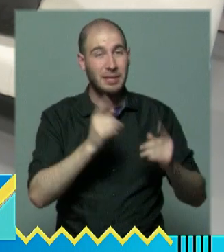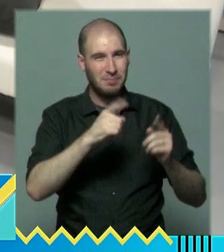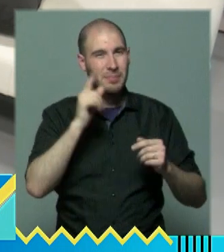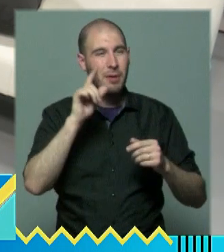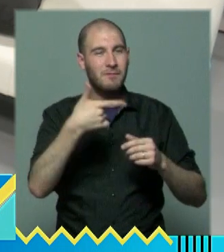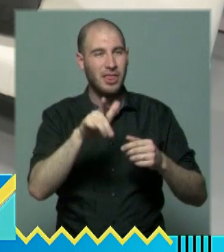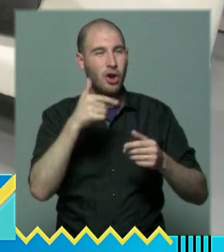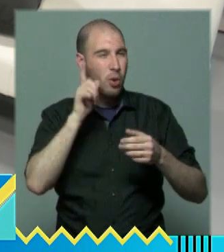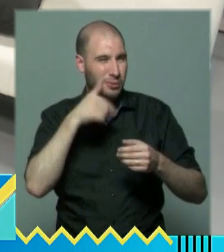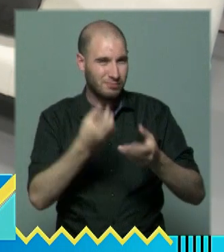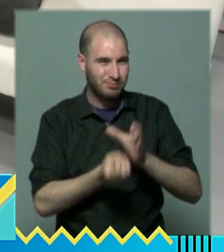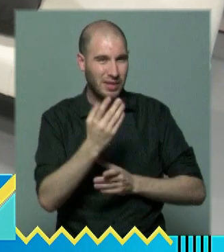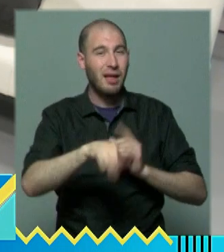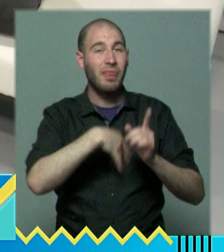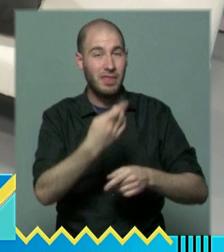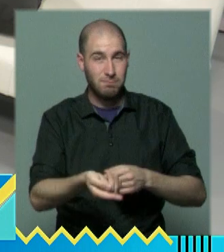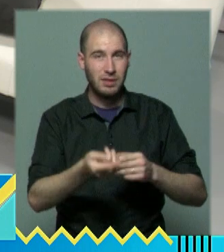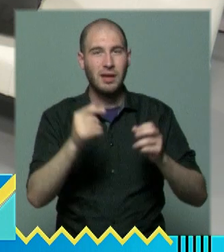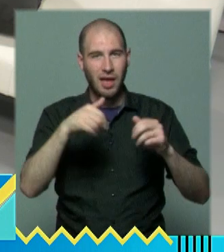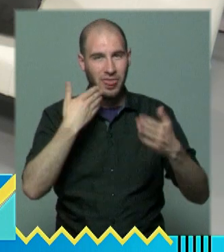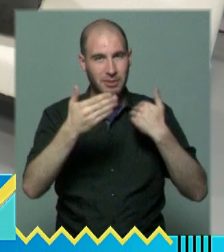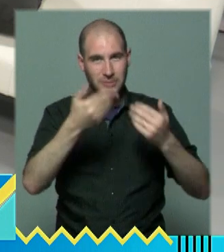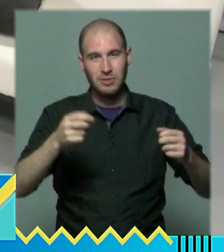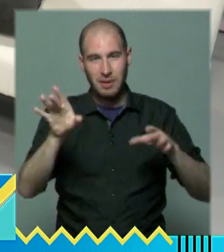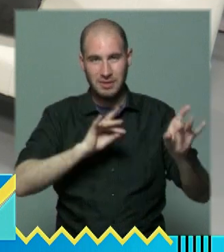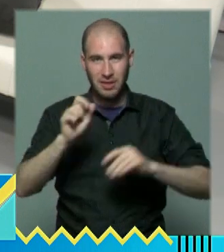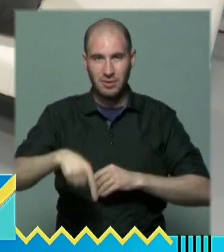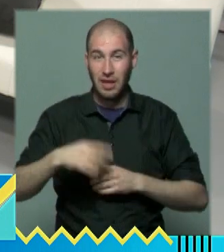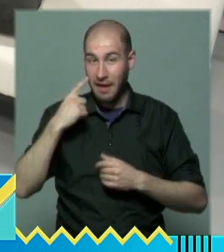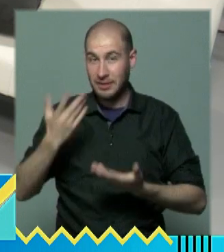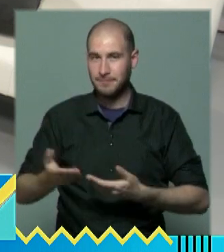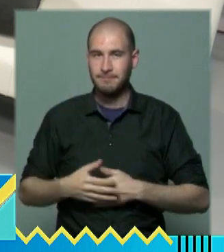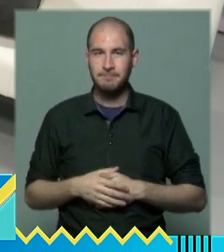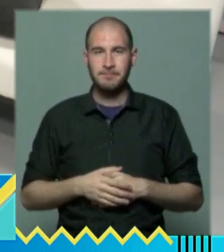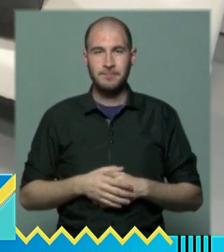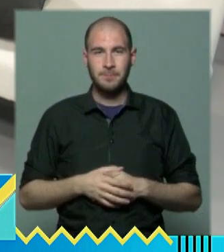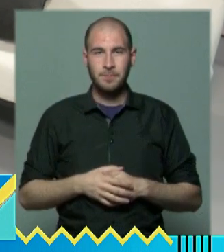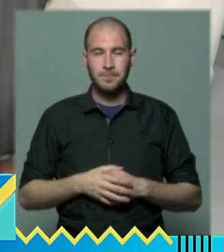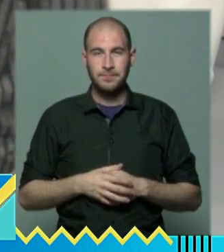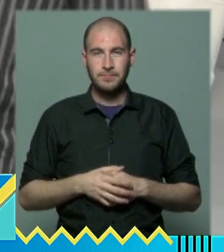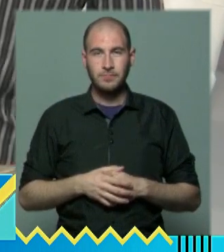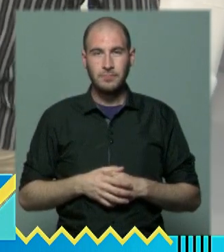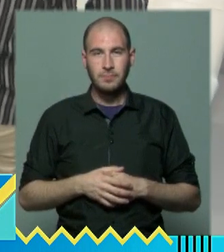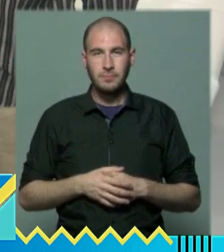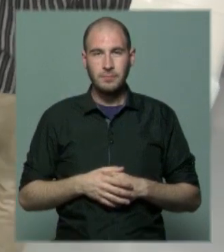tiene acostumbrados la producción, y después ya nos sentamos a charlar con nuestros invitados. Veamos el clip. Dale.